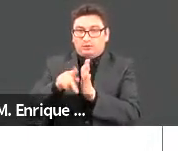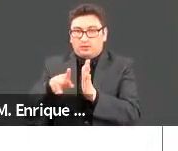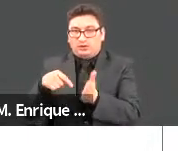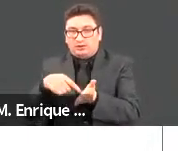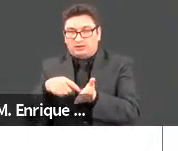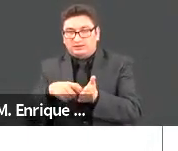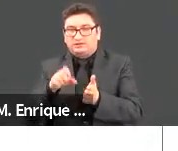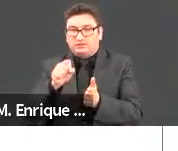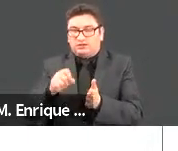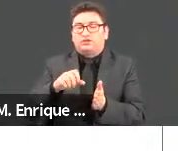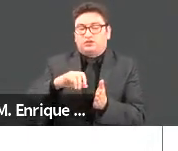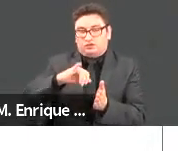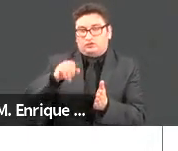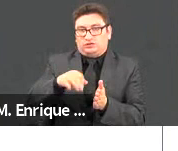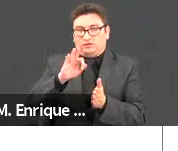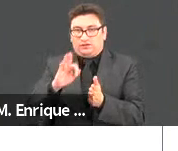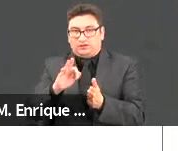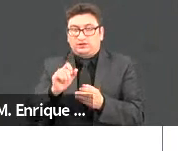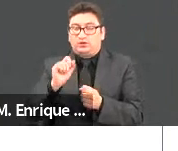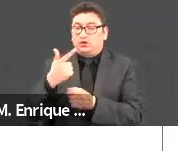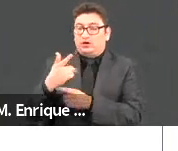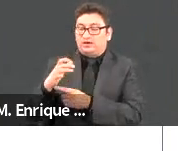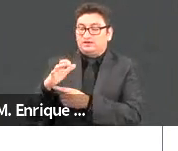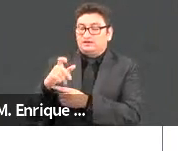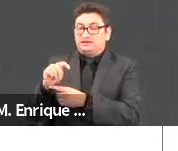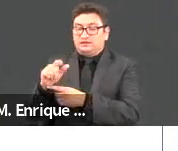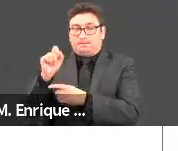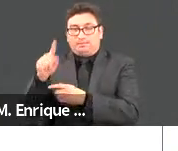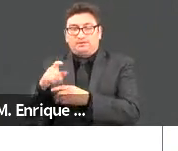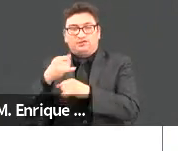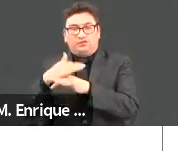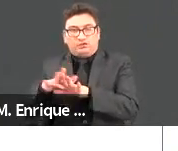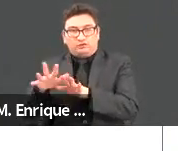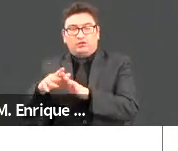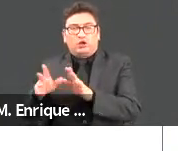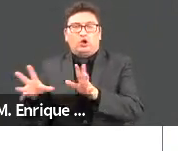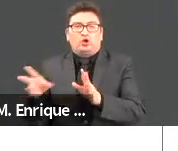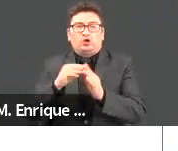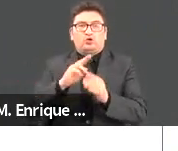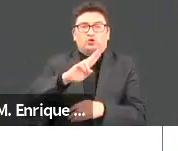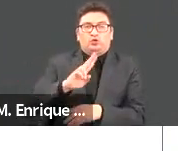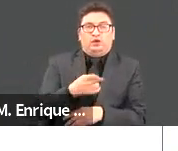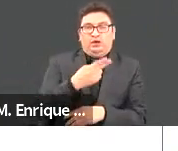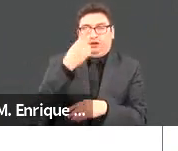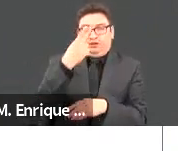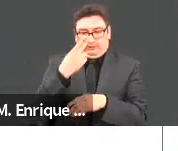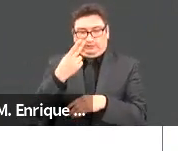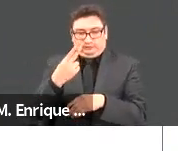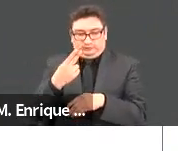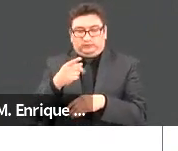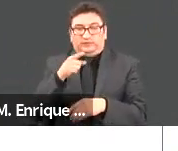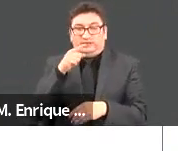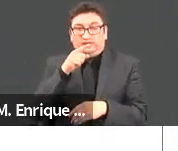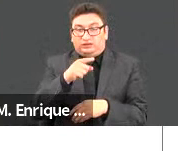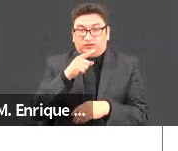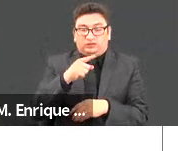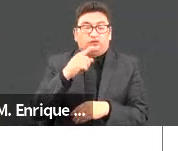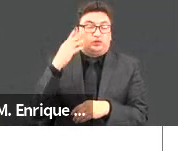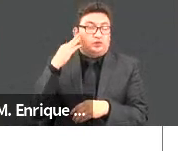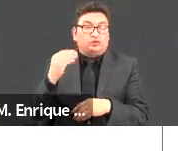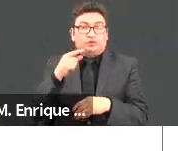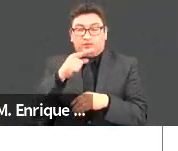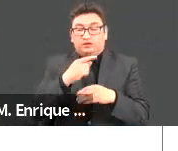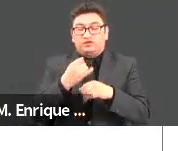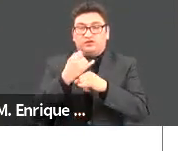Federación como en la Gaceta del mismo, en colaboración con la Universidad de Colima, quien creó un sistema de captura de